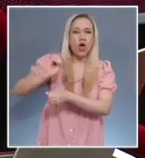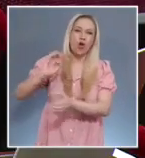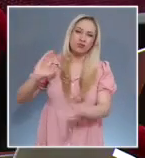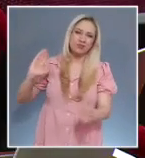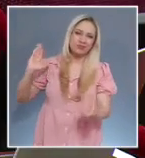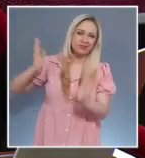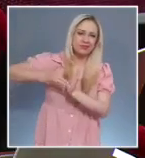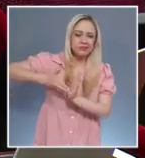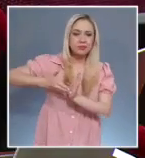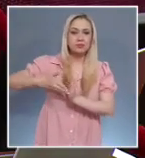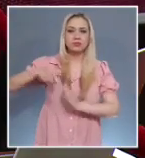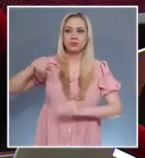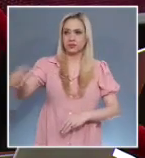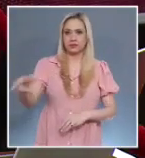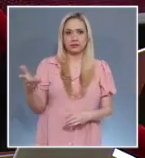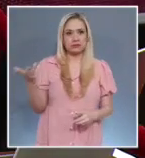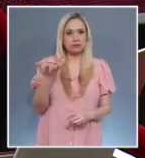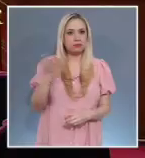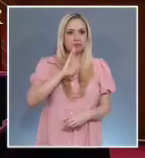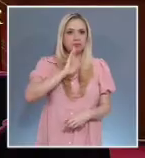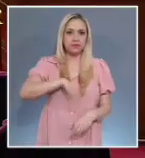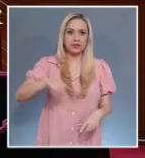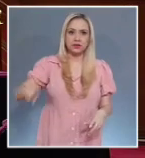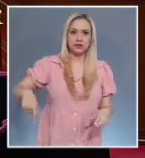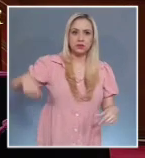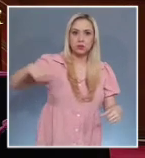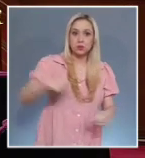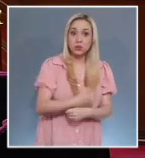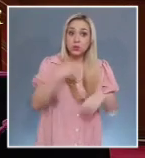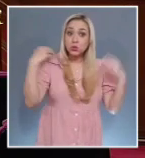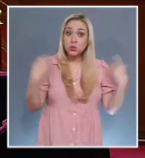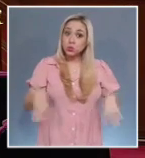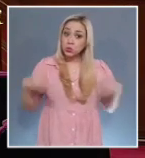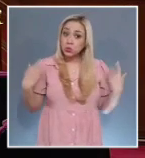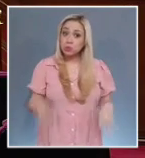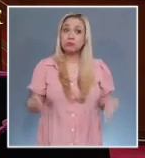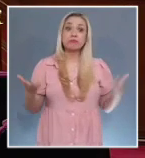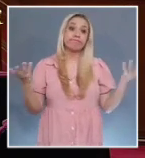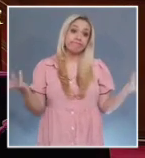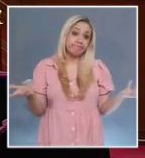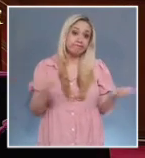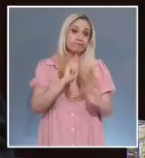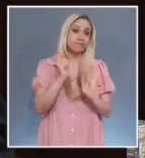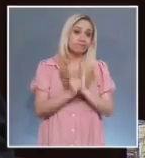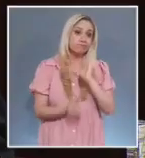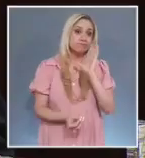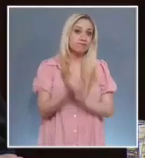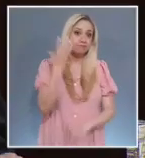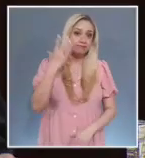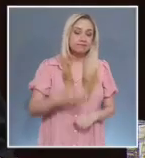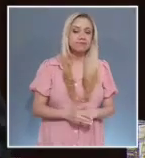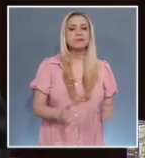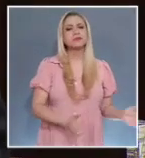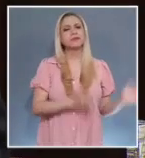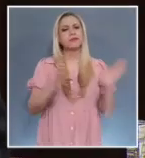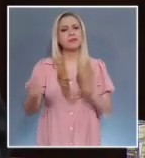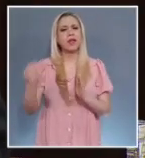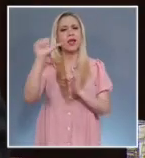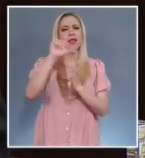o culposa como hecho propio. En otro asunto, el Pleno invalidó los artículos 222A